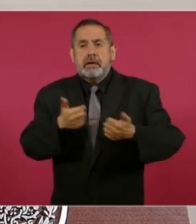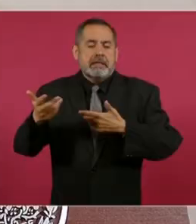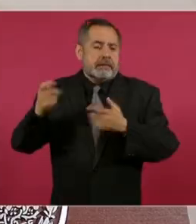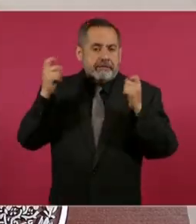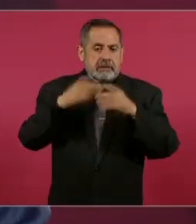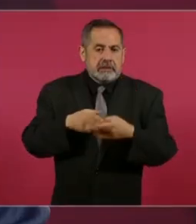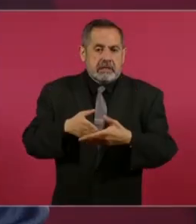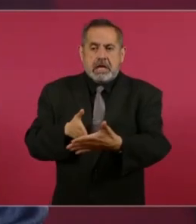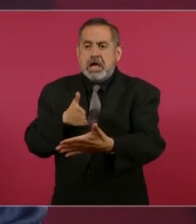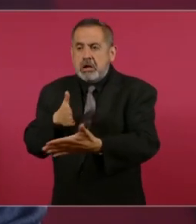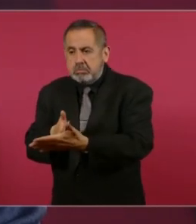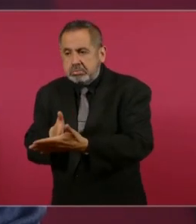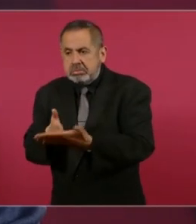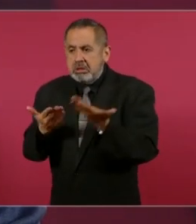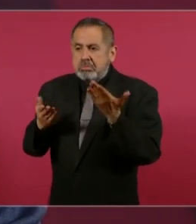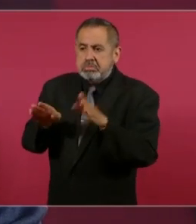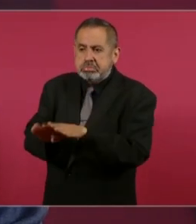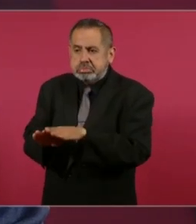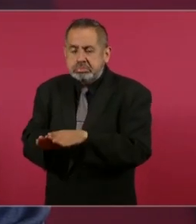bloqueos,